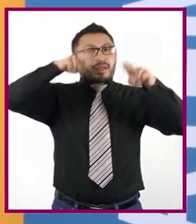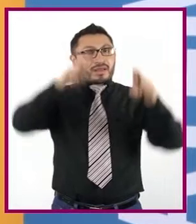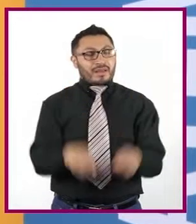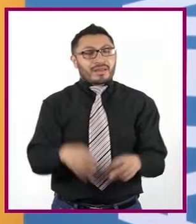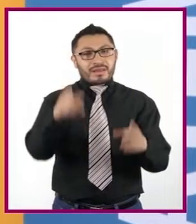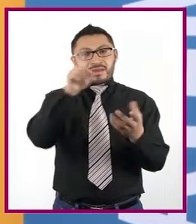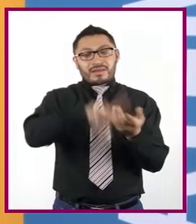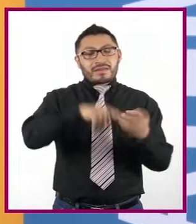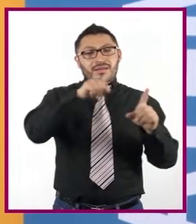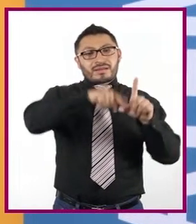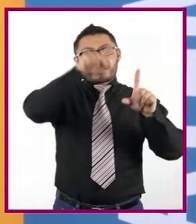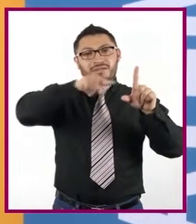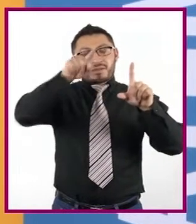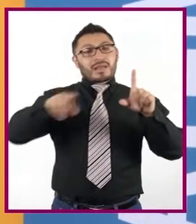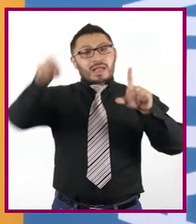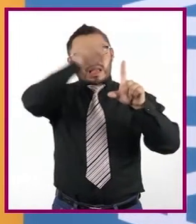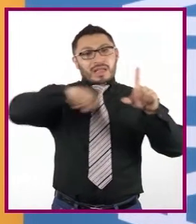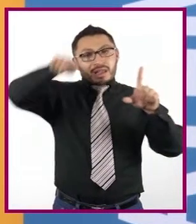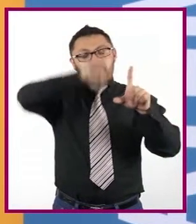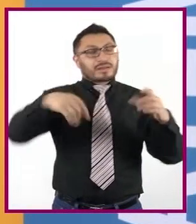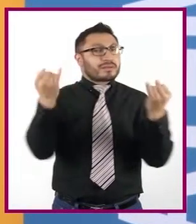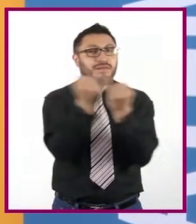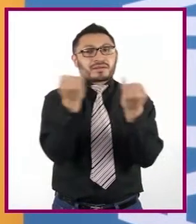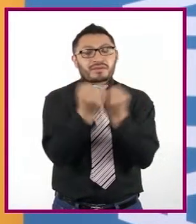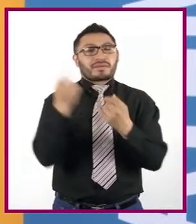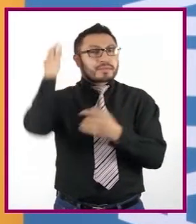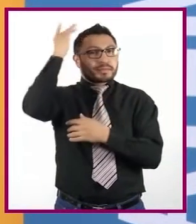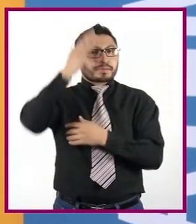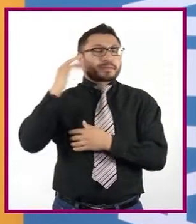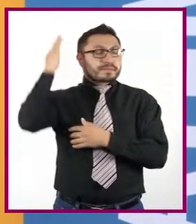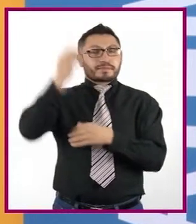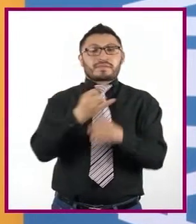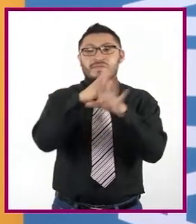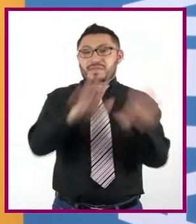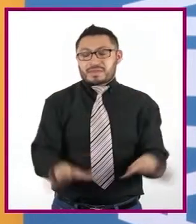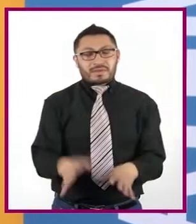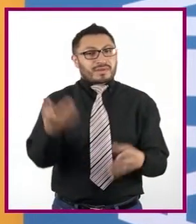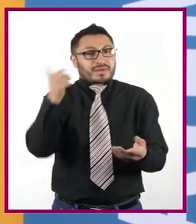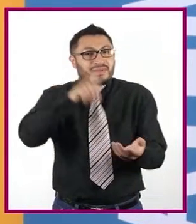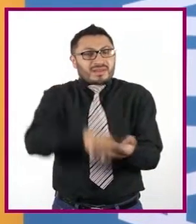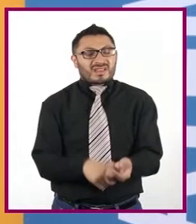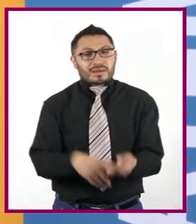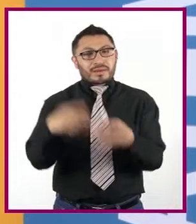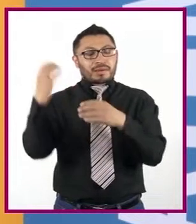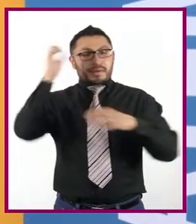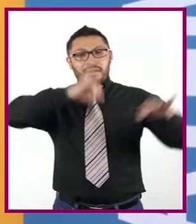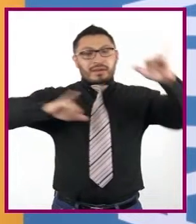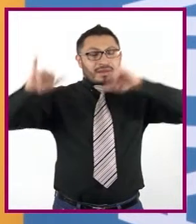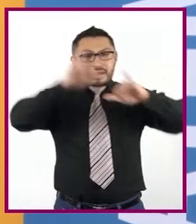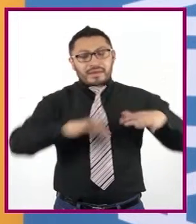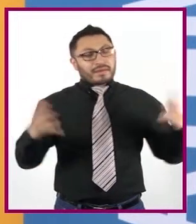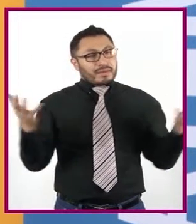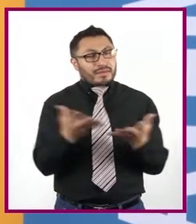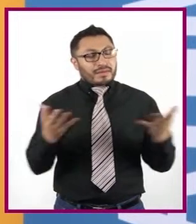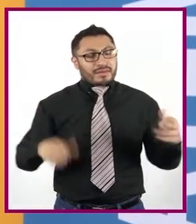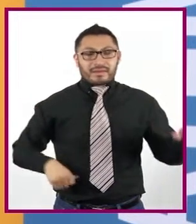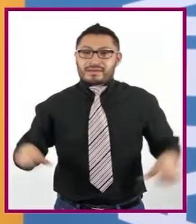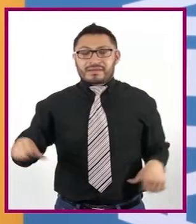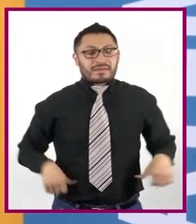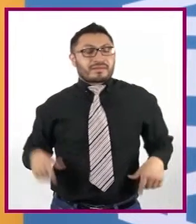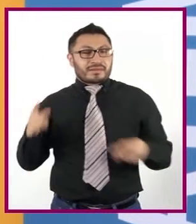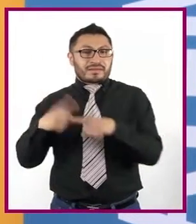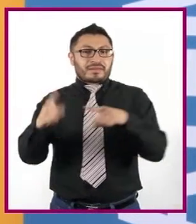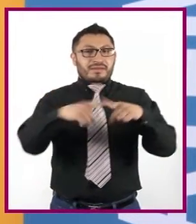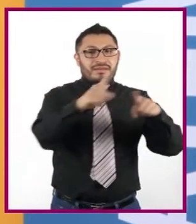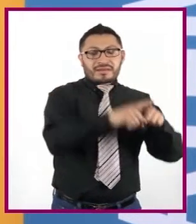en gráficas circulares. Además, analizarán los datos obtenidos mediante los experimentos realizados en distintos